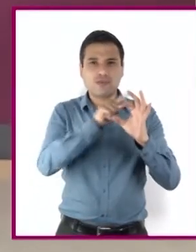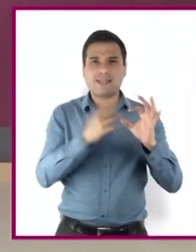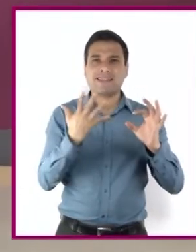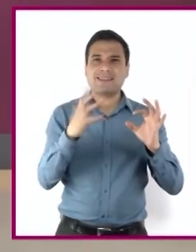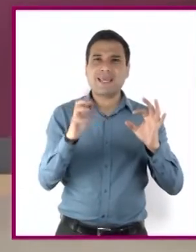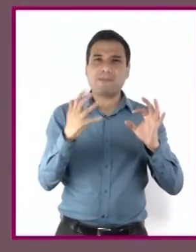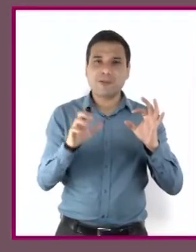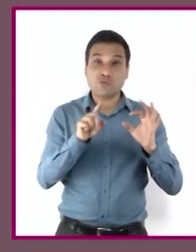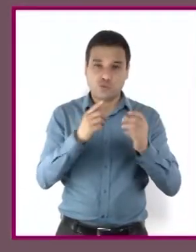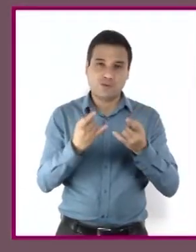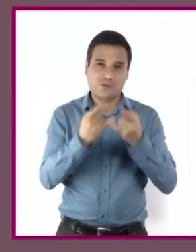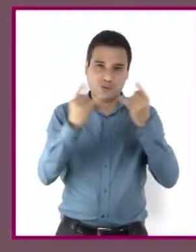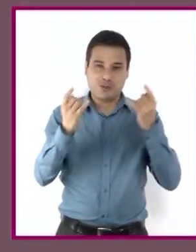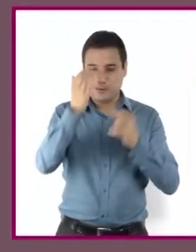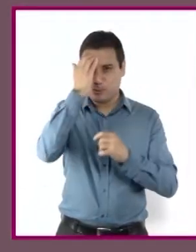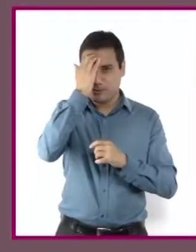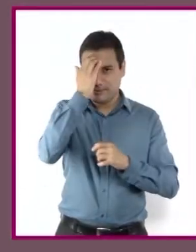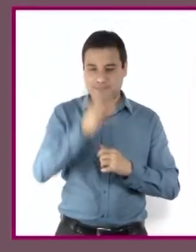esta historia.